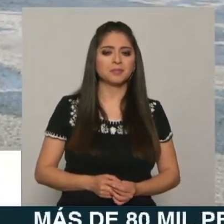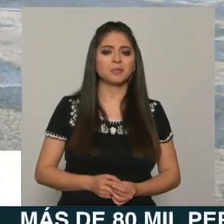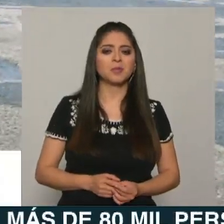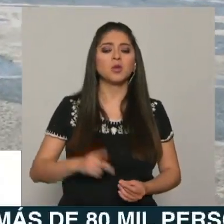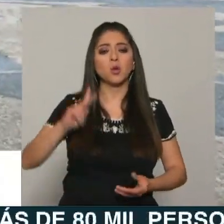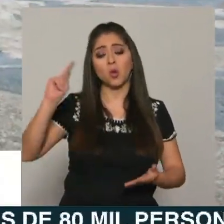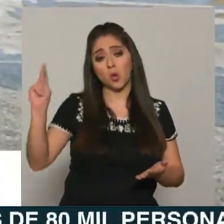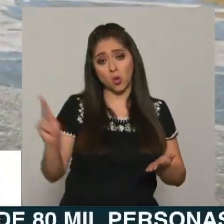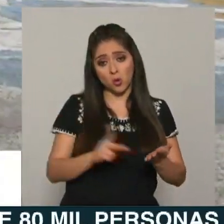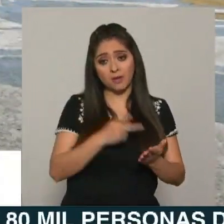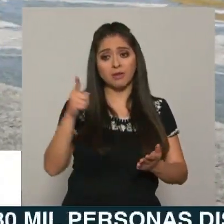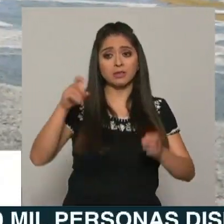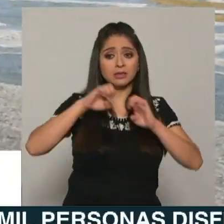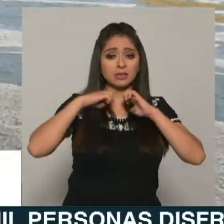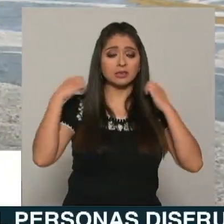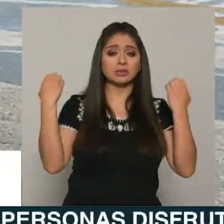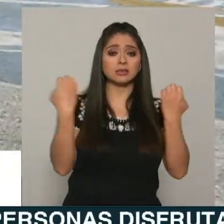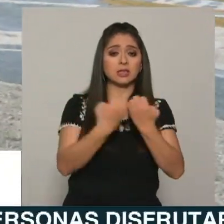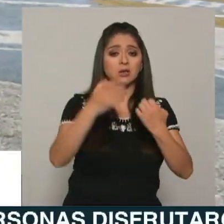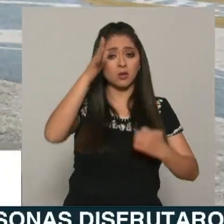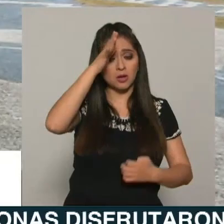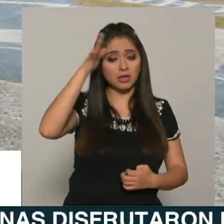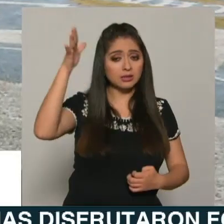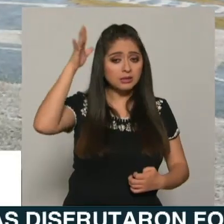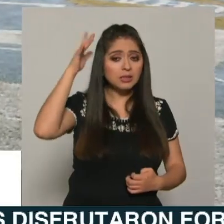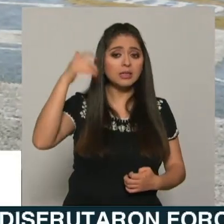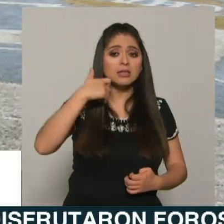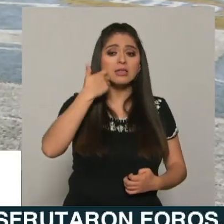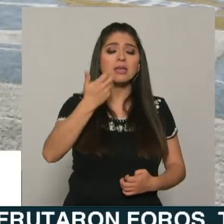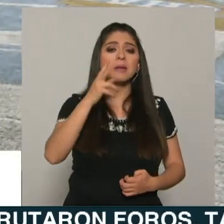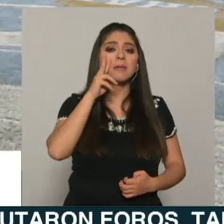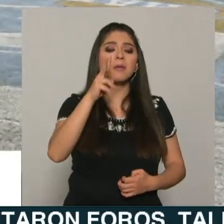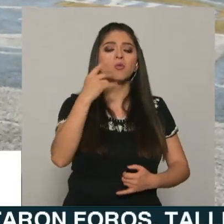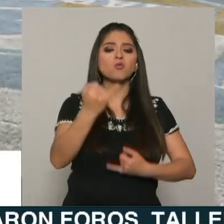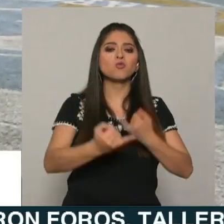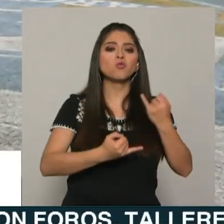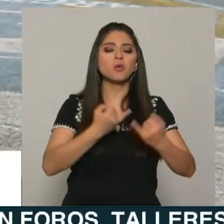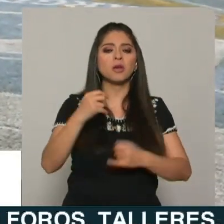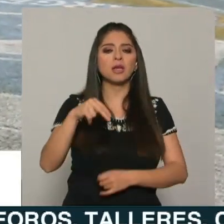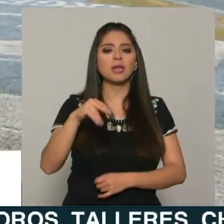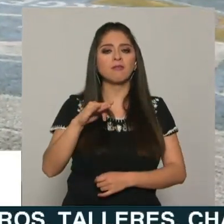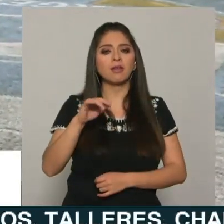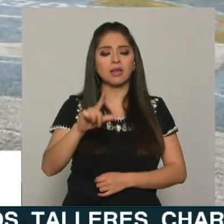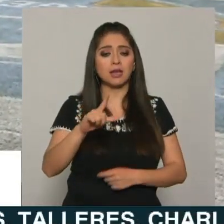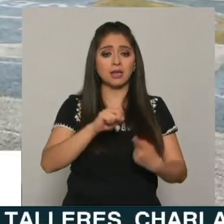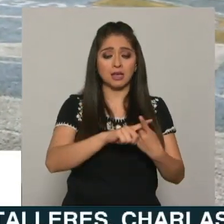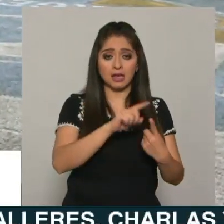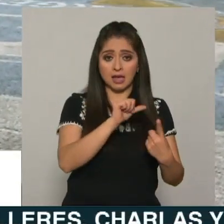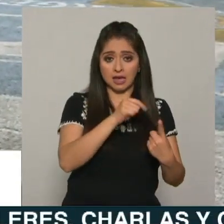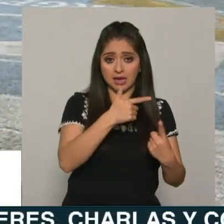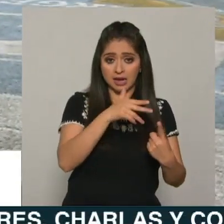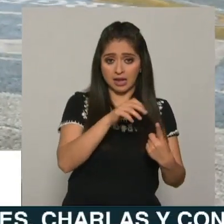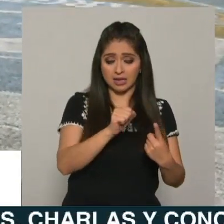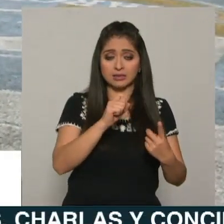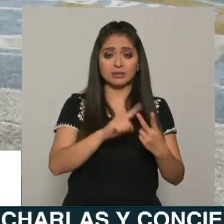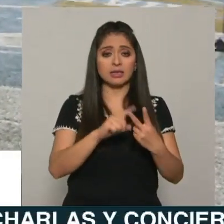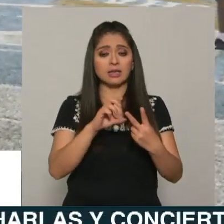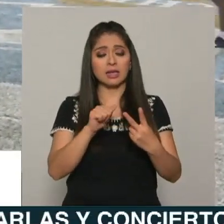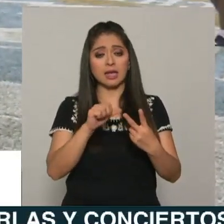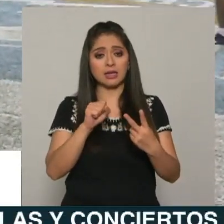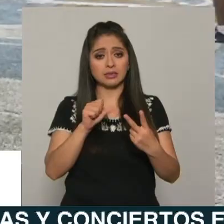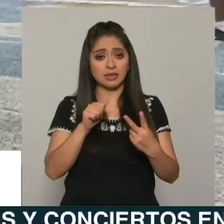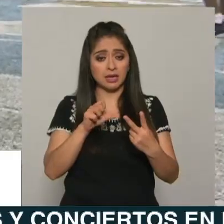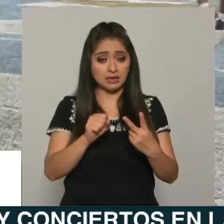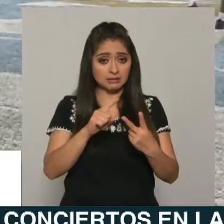abre sus puertas para recibir un encuentro más de la NFL. Ahora los Cargadores de Los Ángeles y los Jefes de Kansas City,